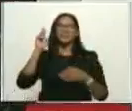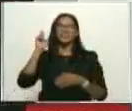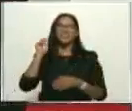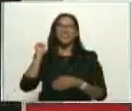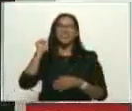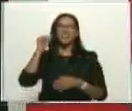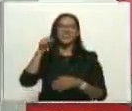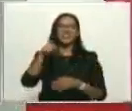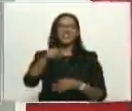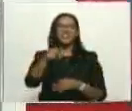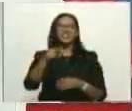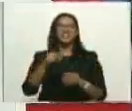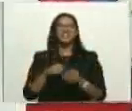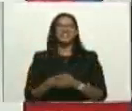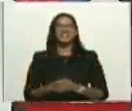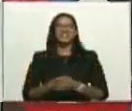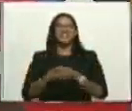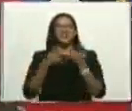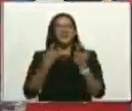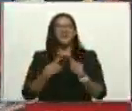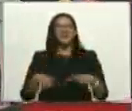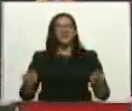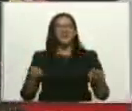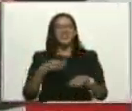deseamos a ti.